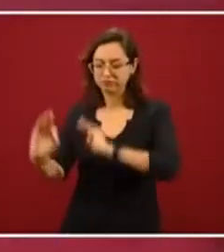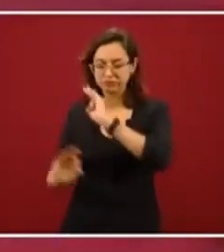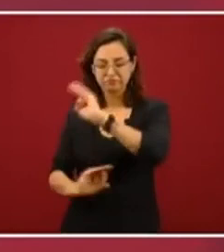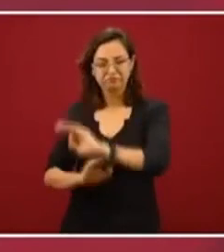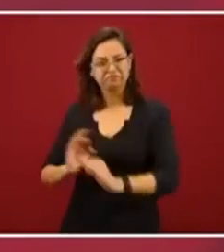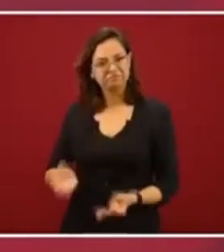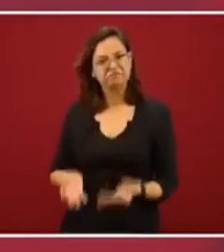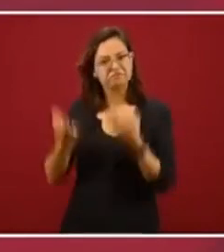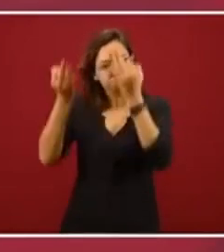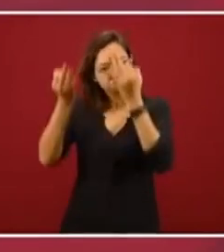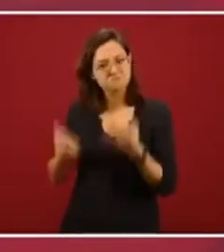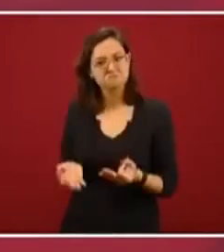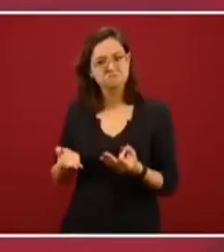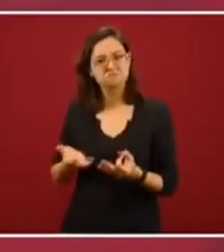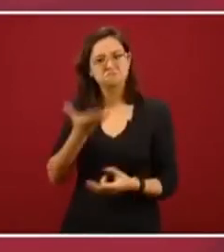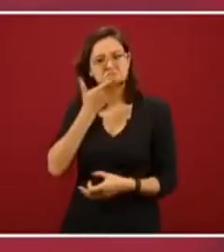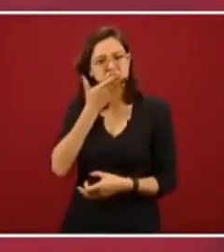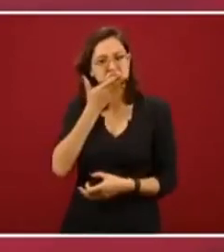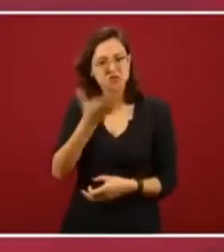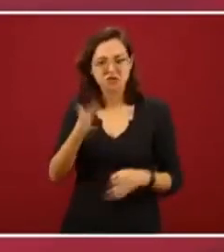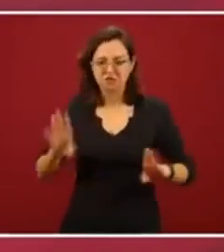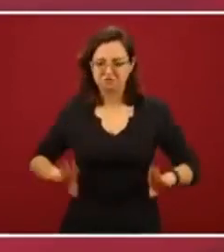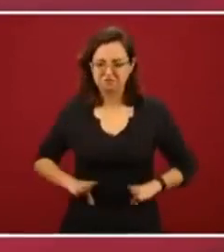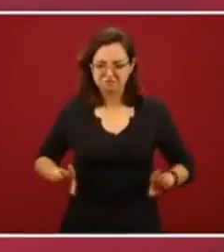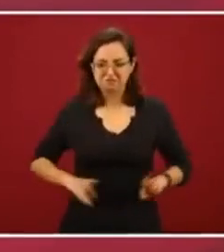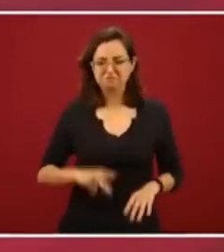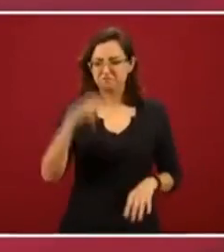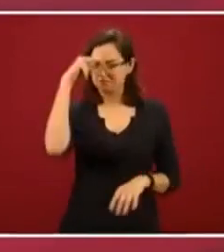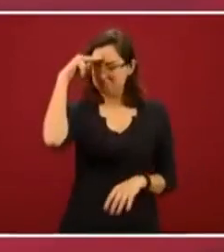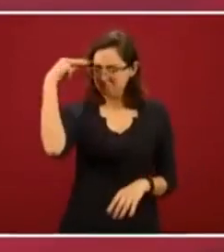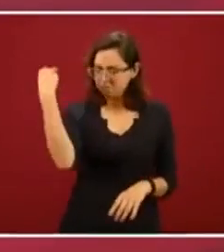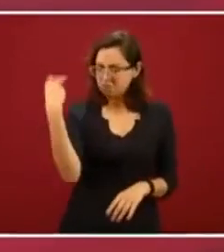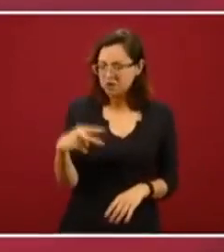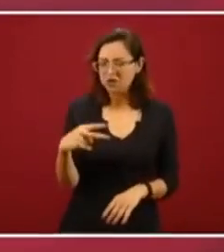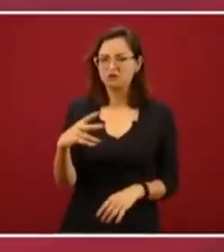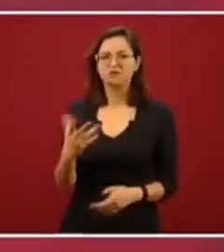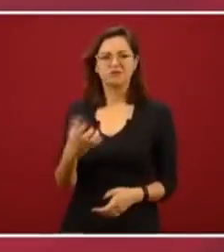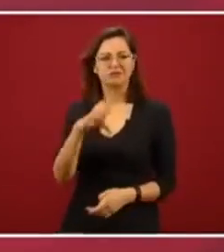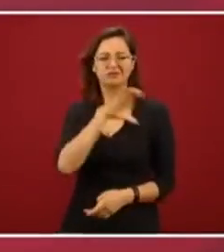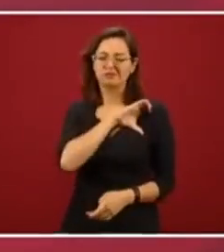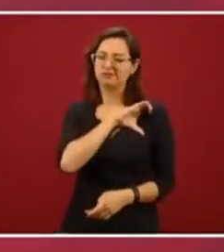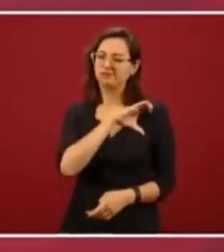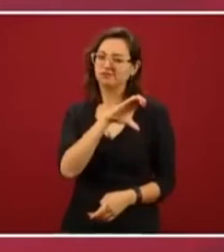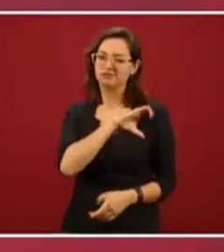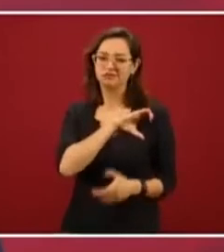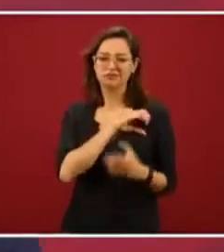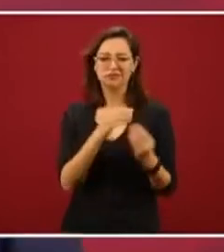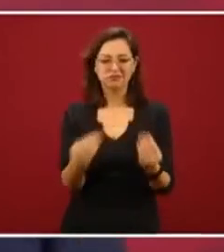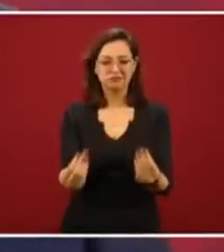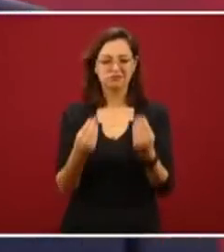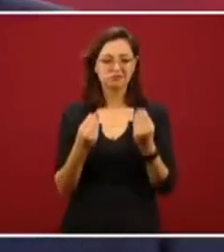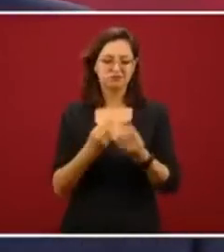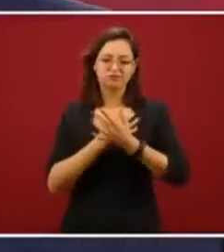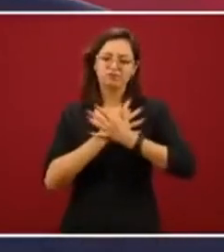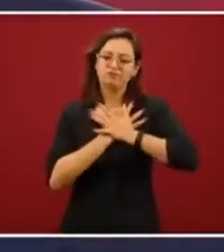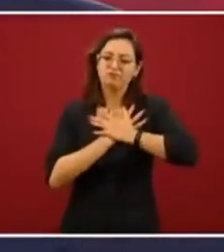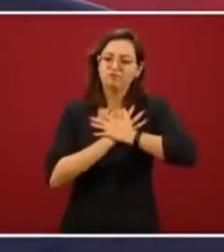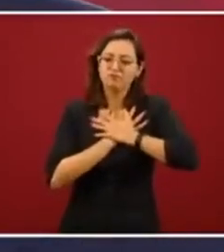hacer los mexicanos, con mucho cariño, con mucho